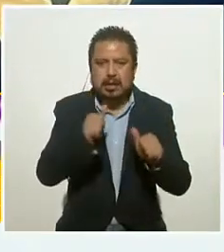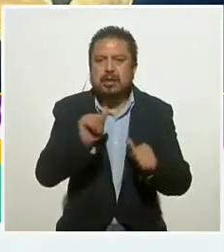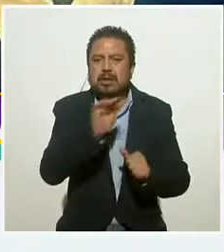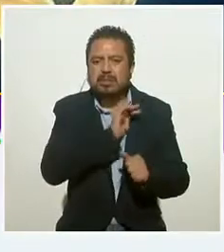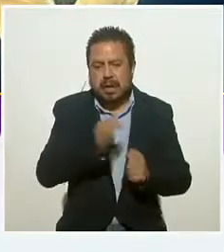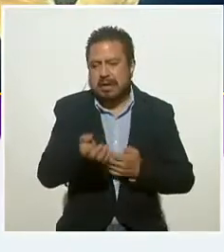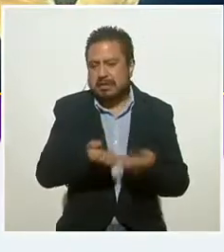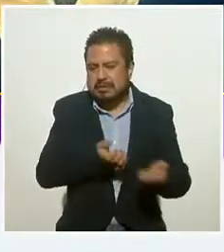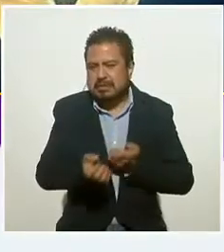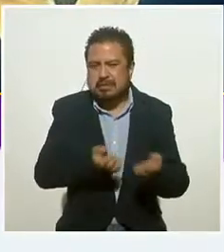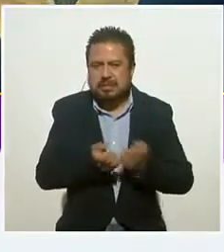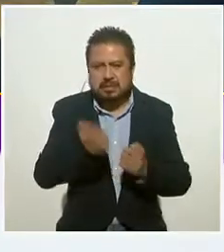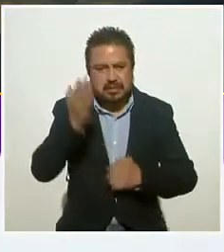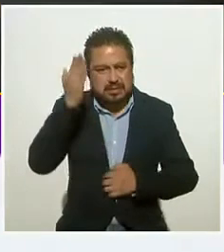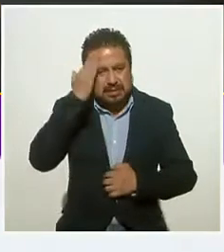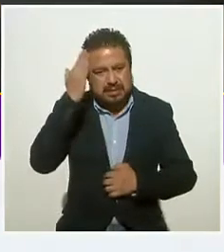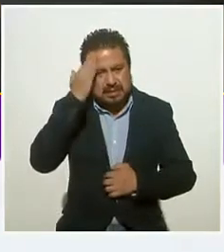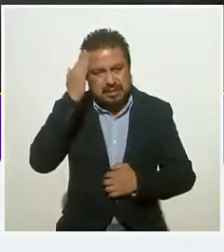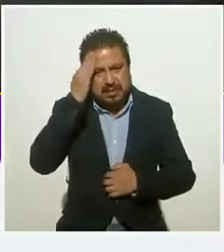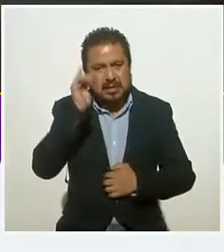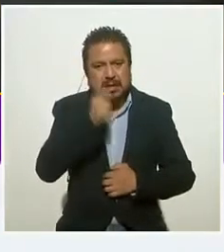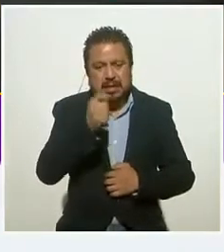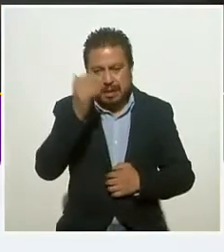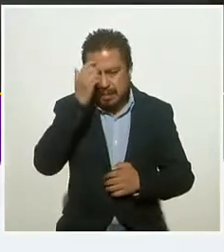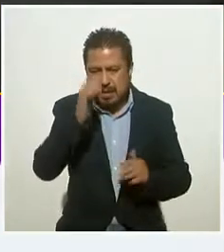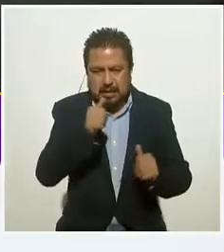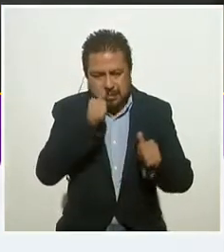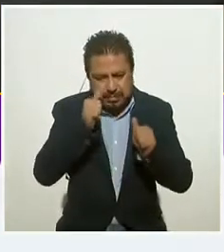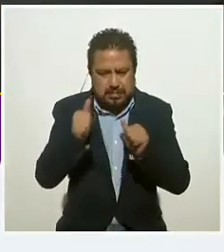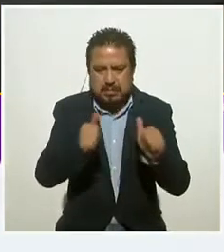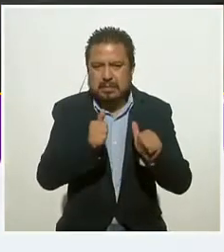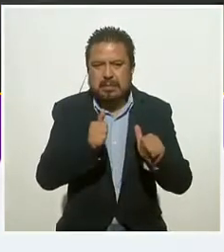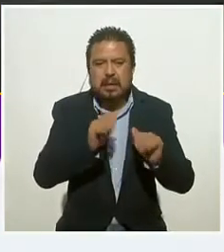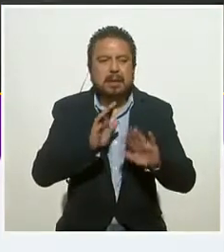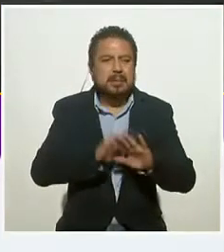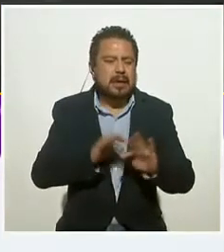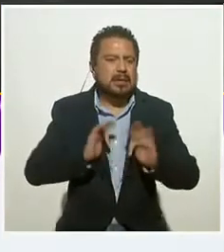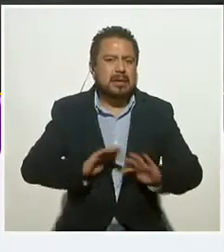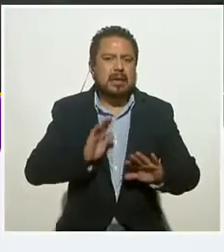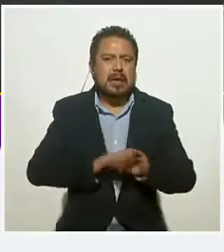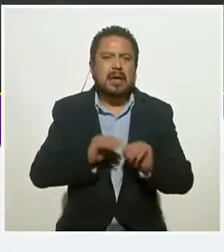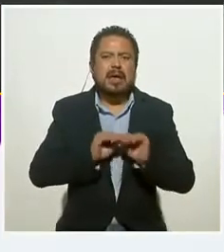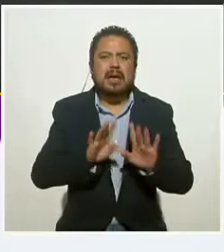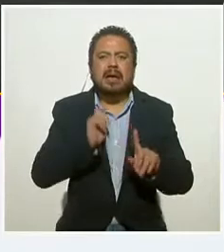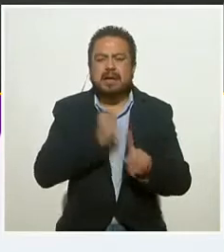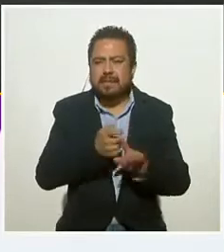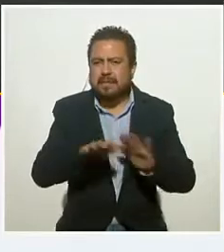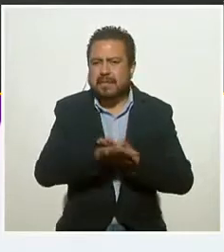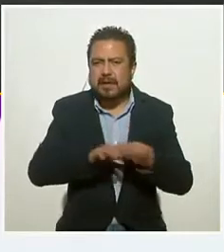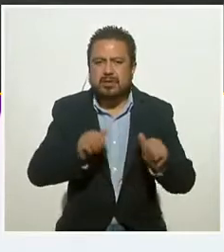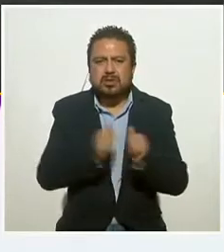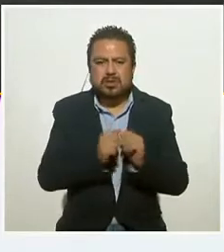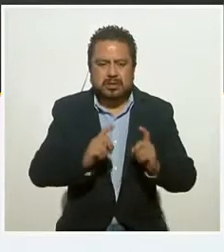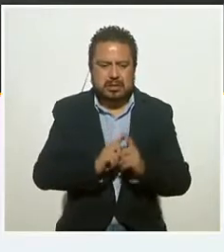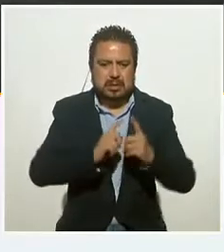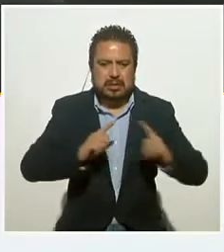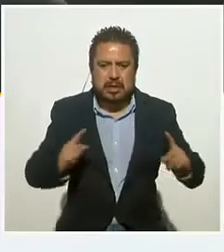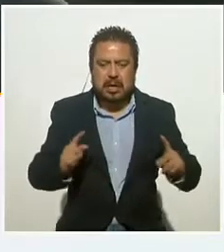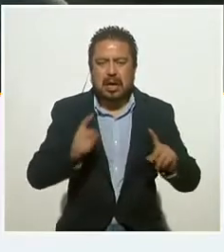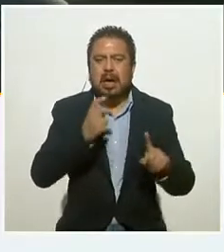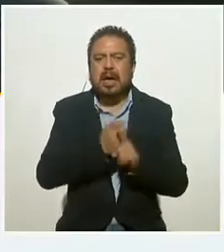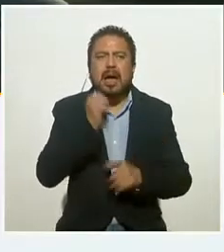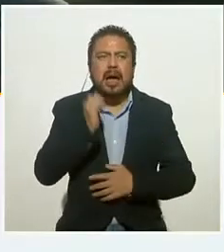entrenar, que la capacidad de estar con la mente presente, calma y clara es la base de este desarrollo. Es